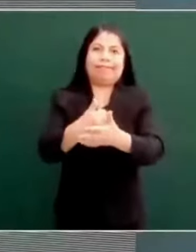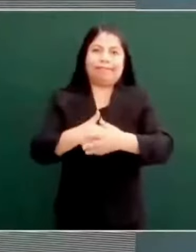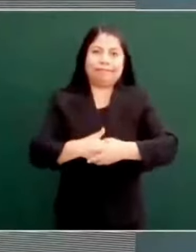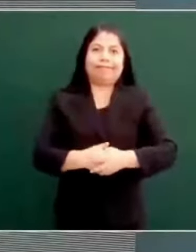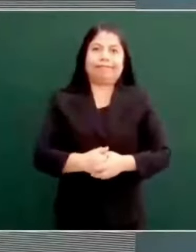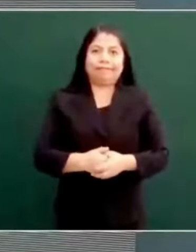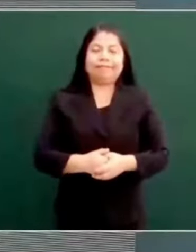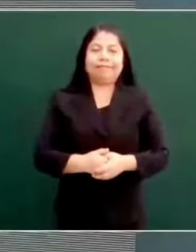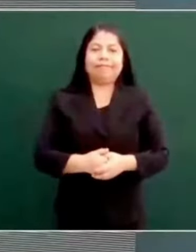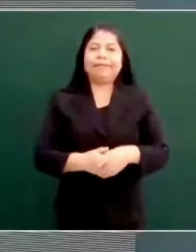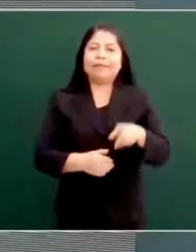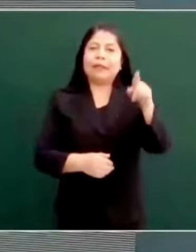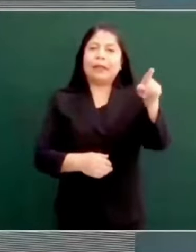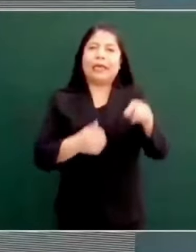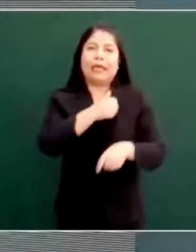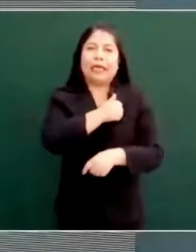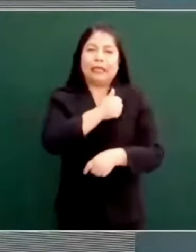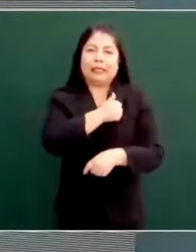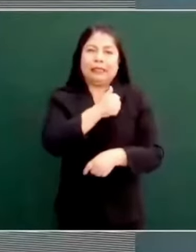la verdad, con todo respeto.